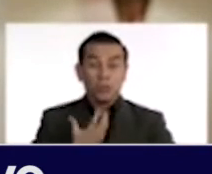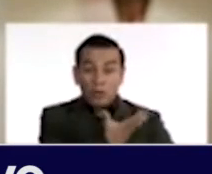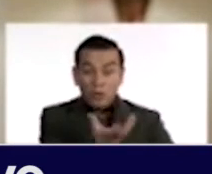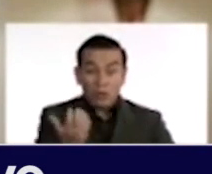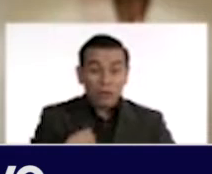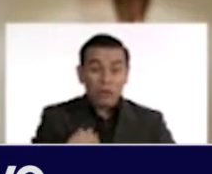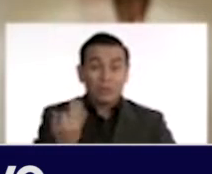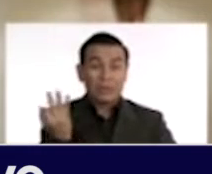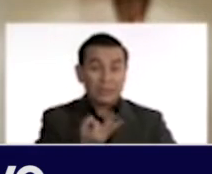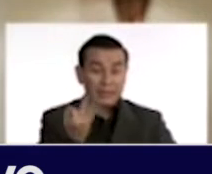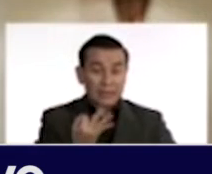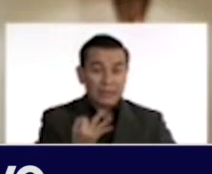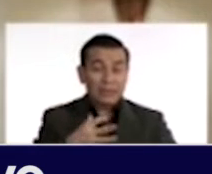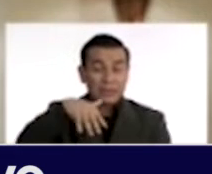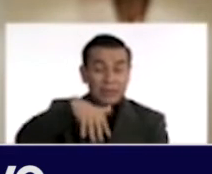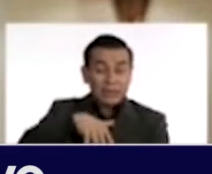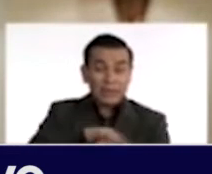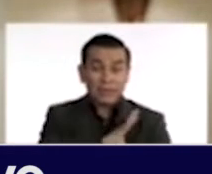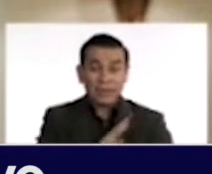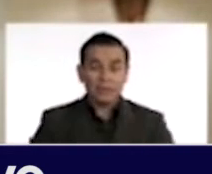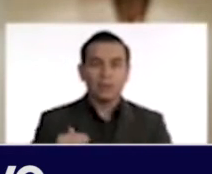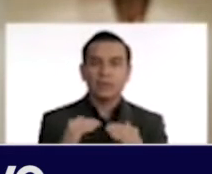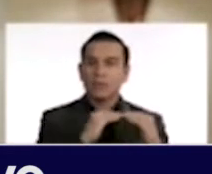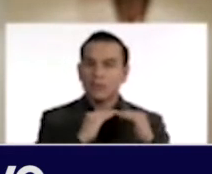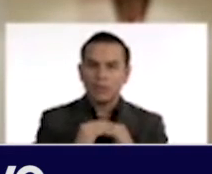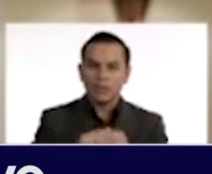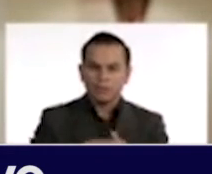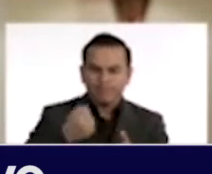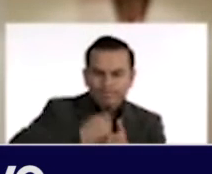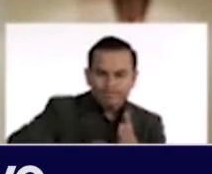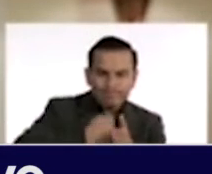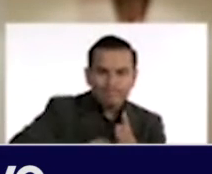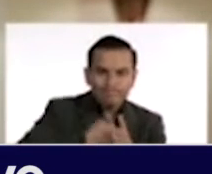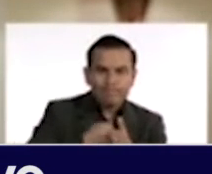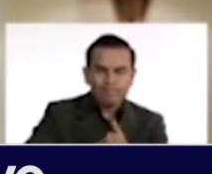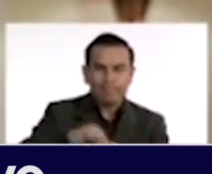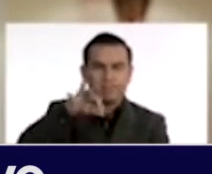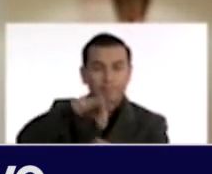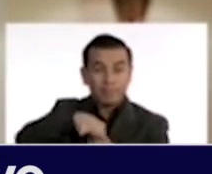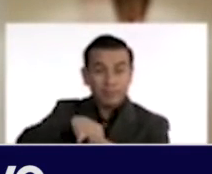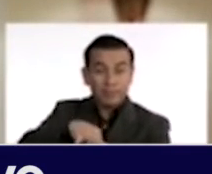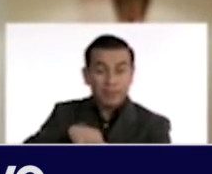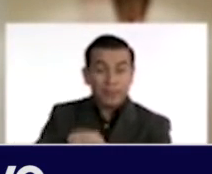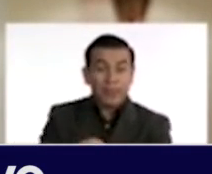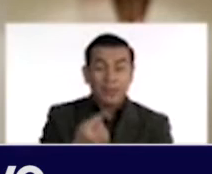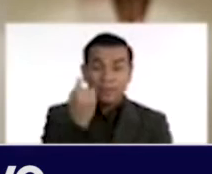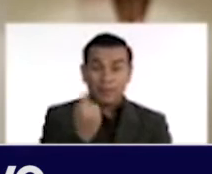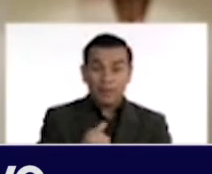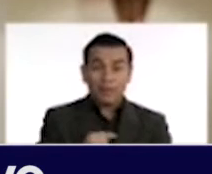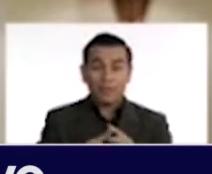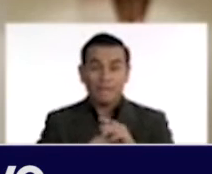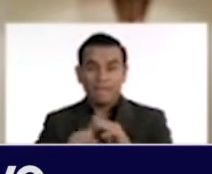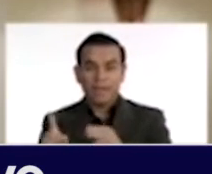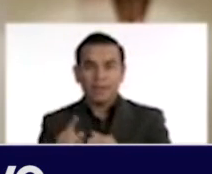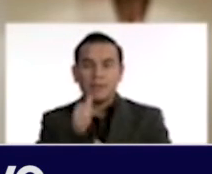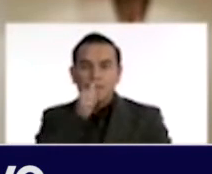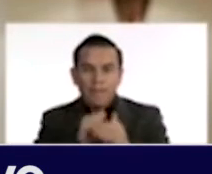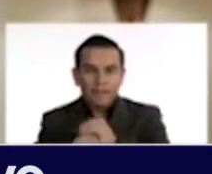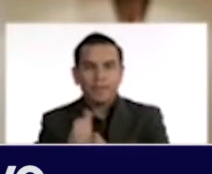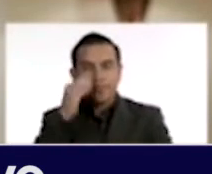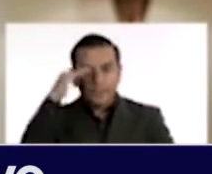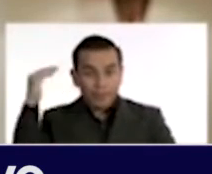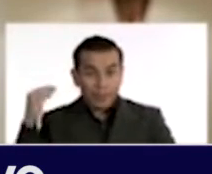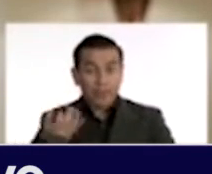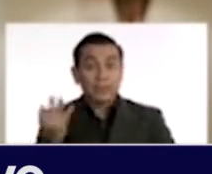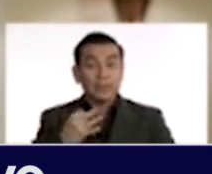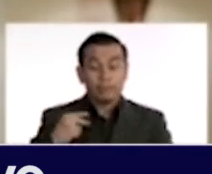de los salvadoreños también la tenga. Voten por la seguridad y para combatir la exclusión social. Voten para que nuestra gente no huya del país por la violencia.